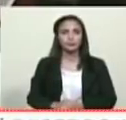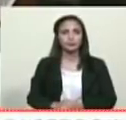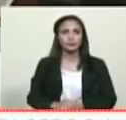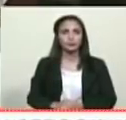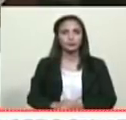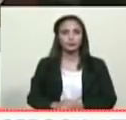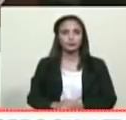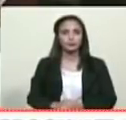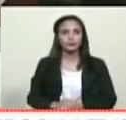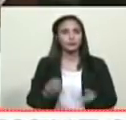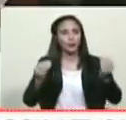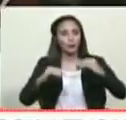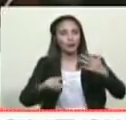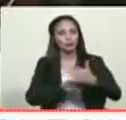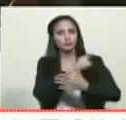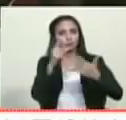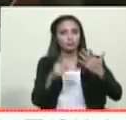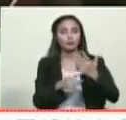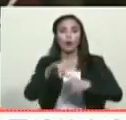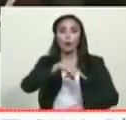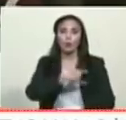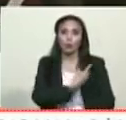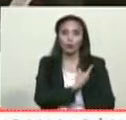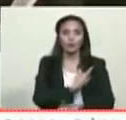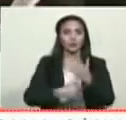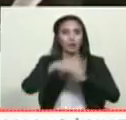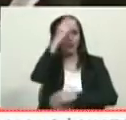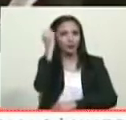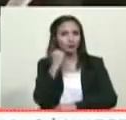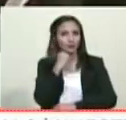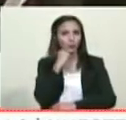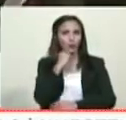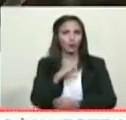Universidad Nacional Experimental Francisco de Miranda,